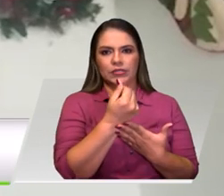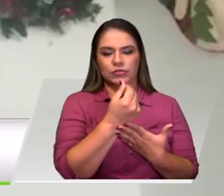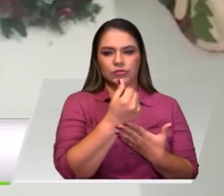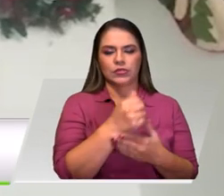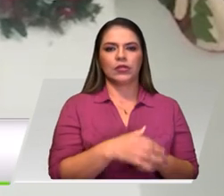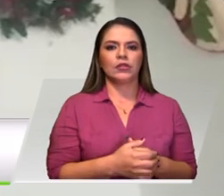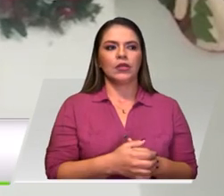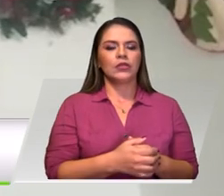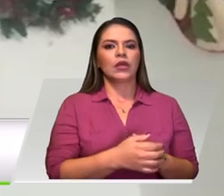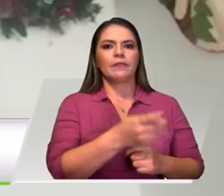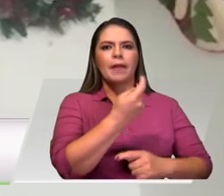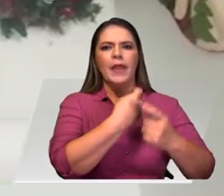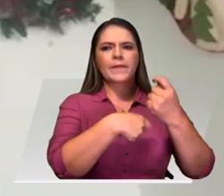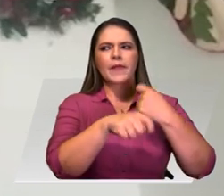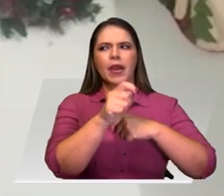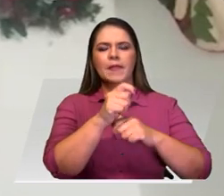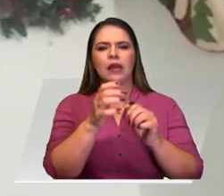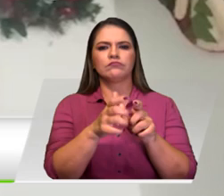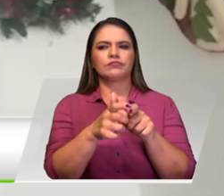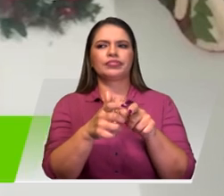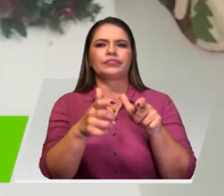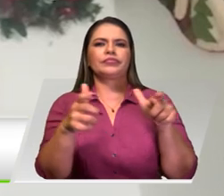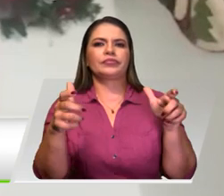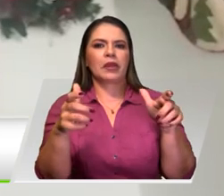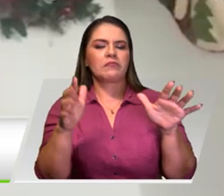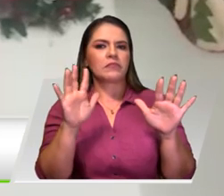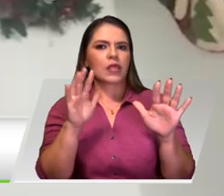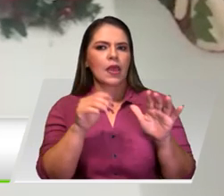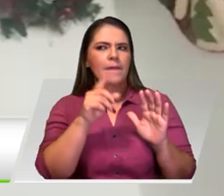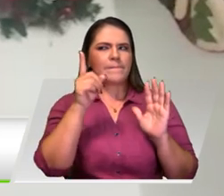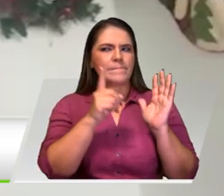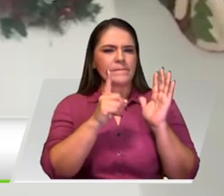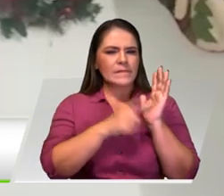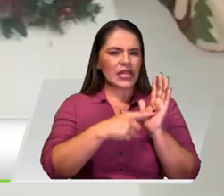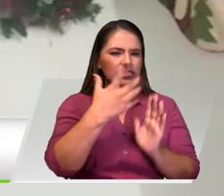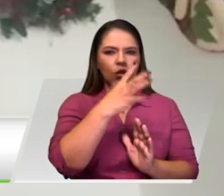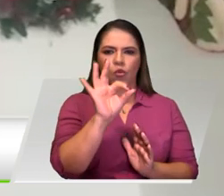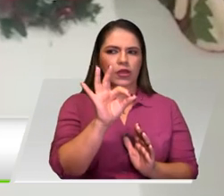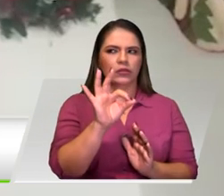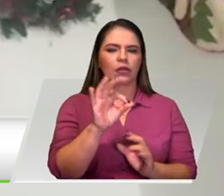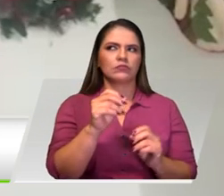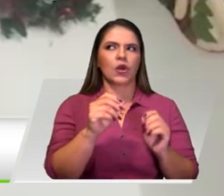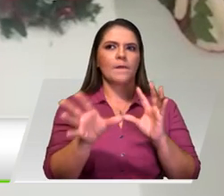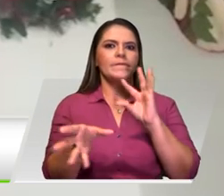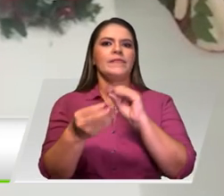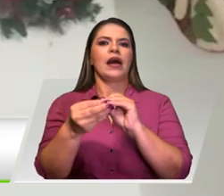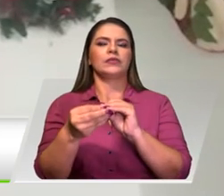salen con una expectativa de crecimiento más allá del doble de lo que se propusieron,